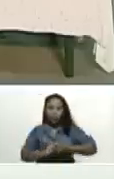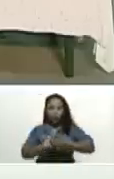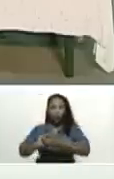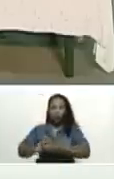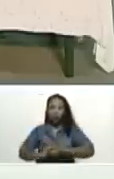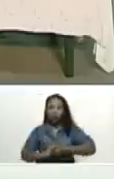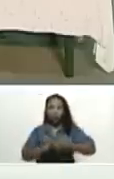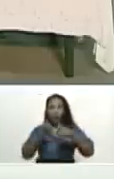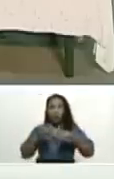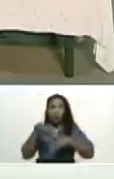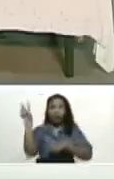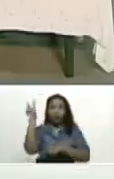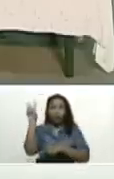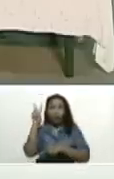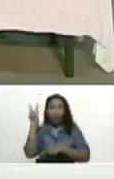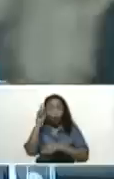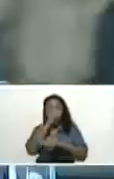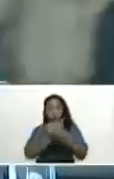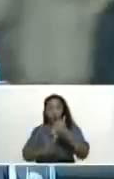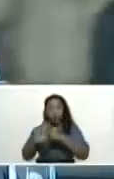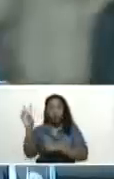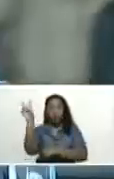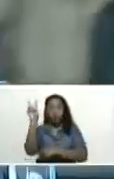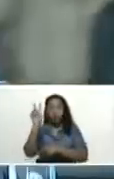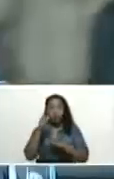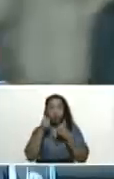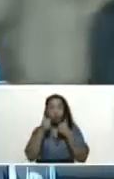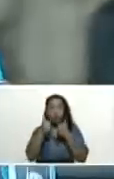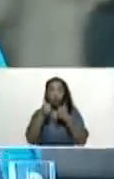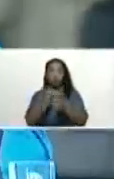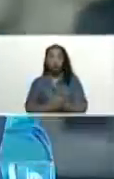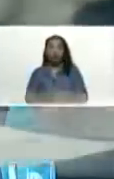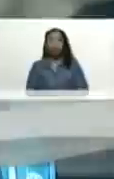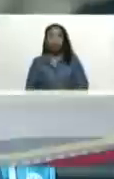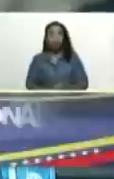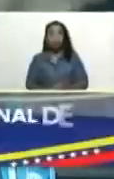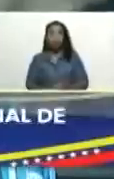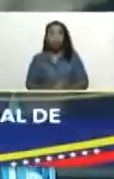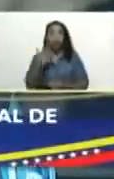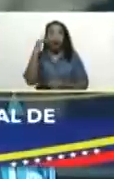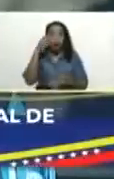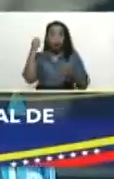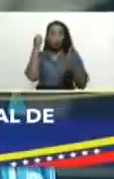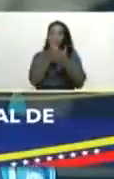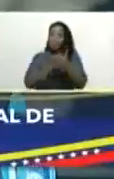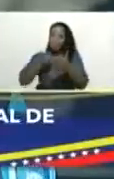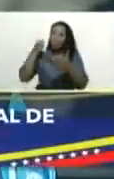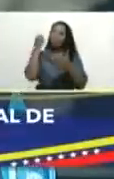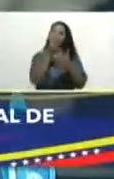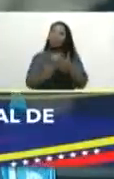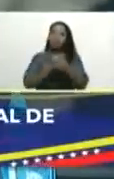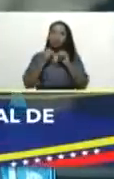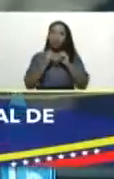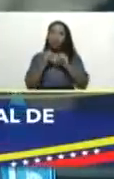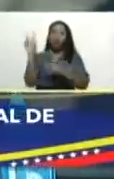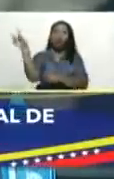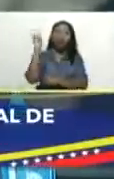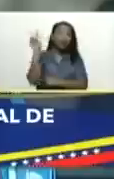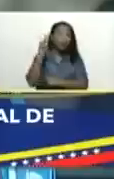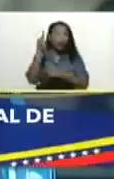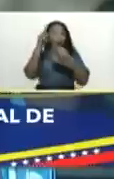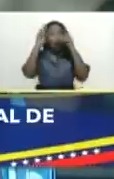Esta es la Venezuela honesta, la Venezuela buena. Hay una lucha permanente entre la Venezuela